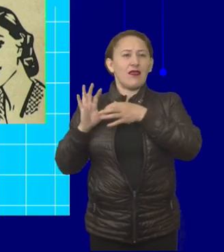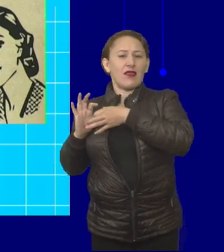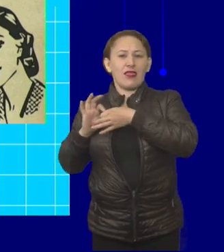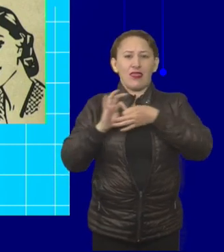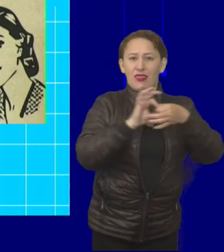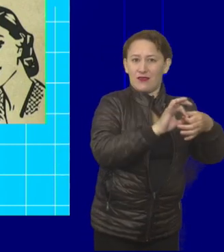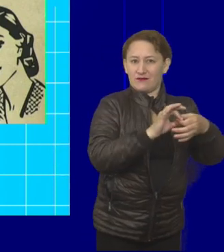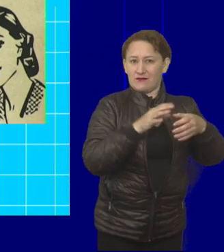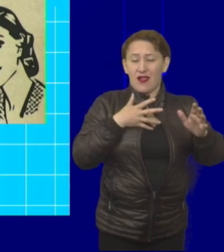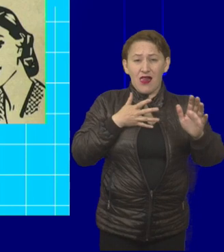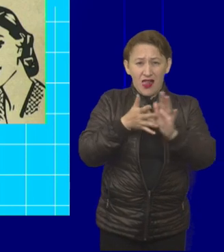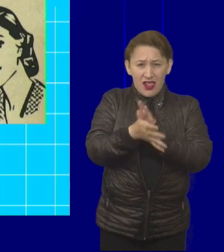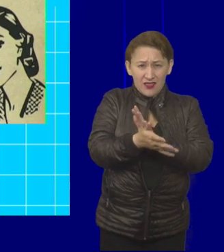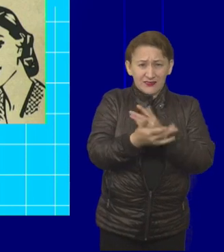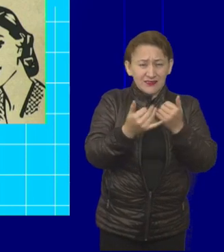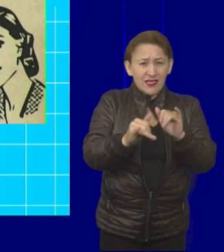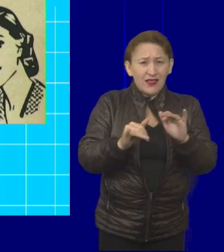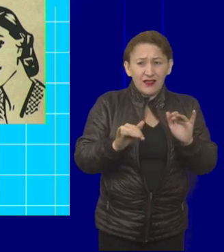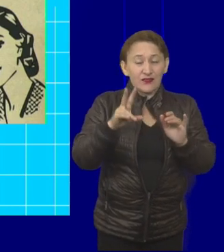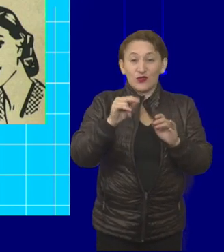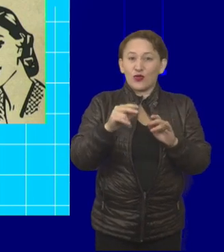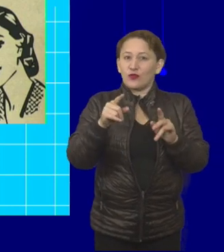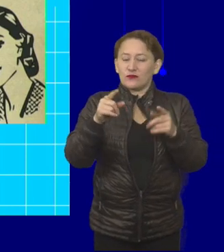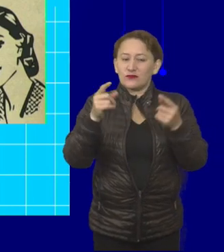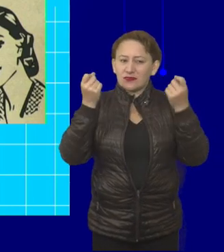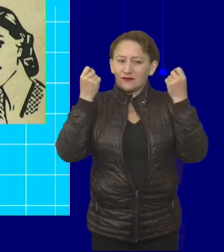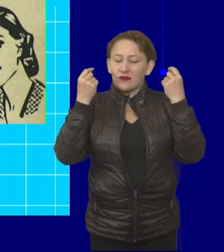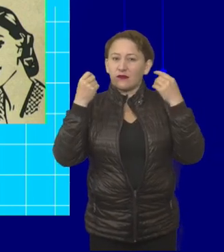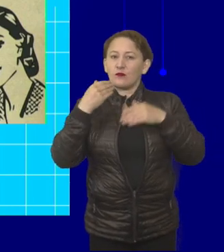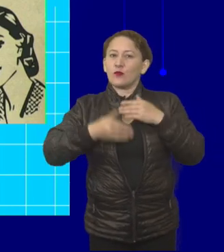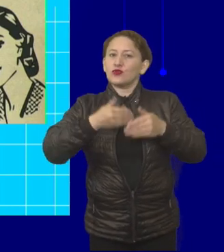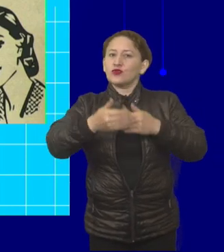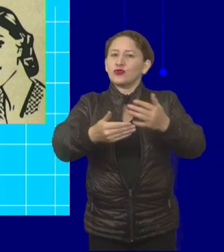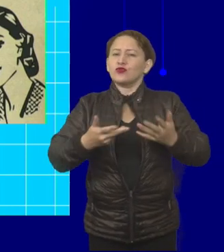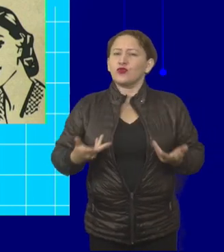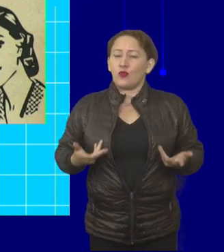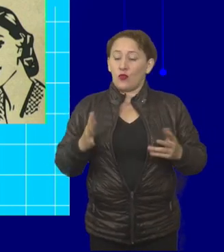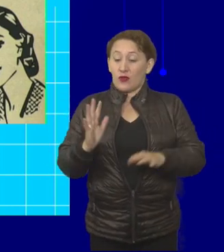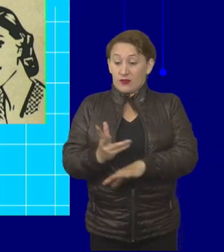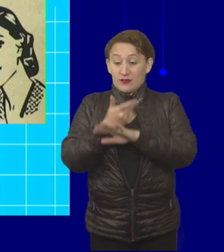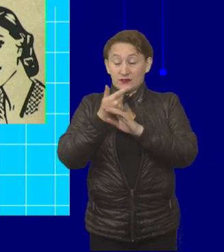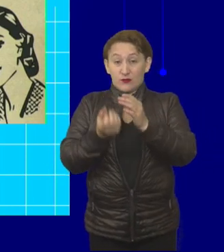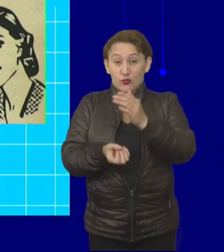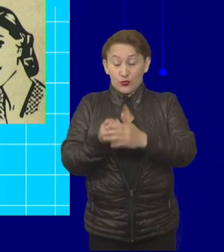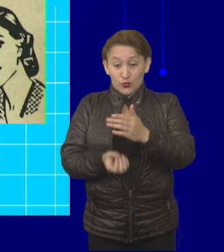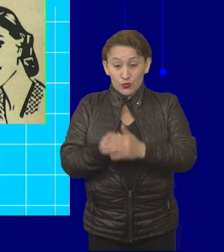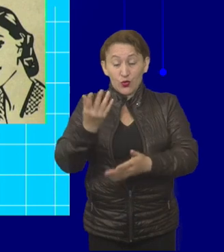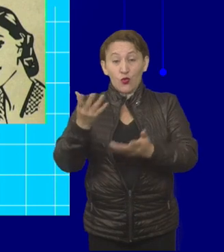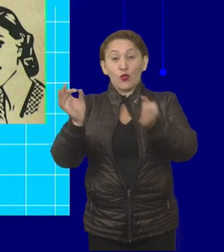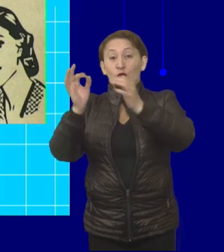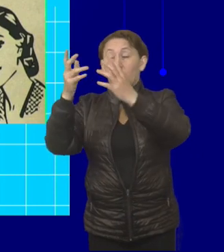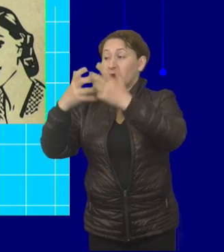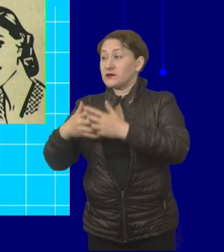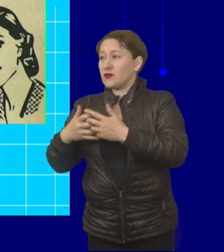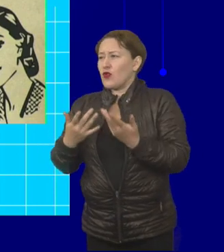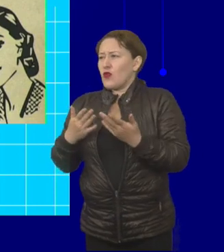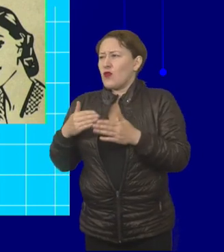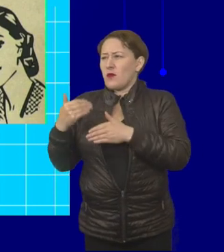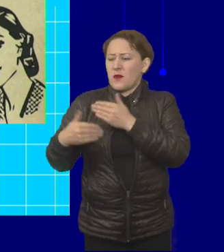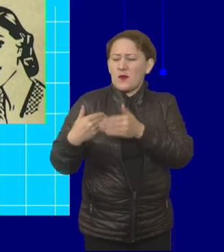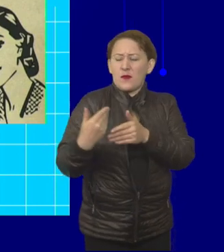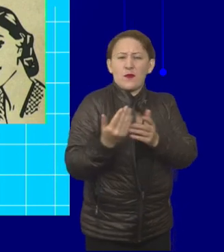contarles solamente una biografía, sino que entendamos un poco el proceso de un artista, de un productor, de un empresario, cómo se